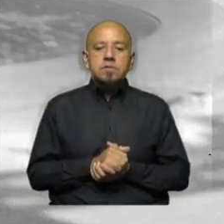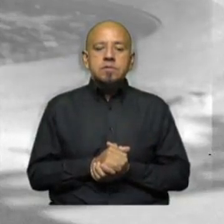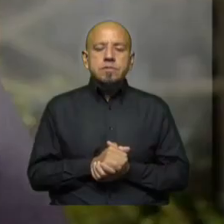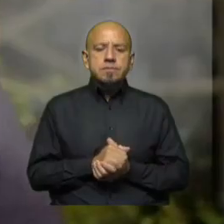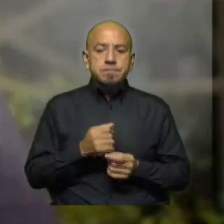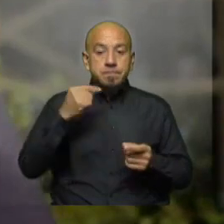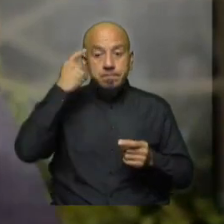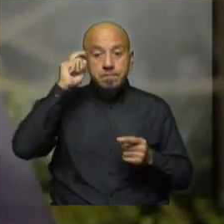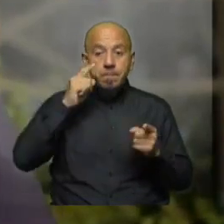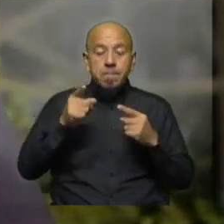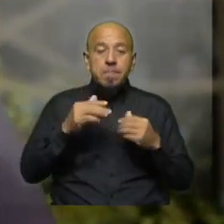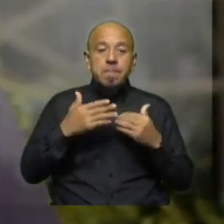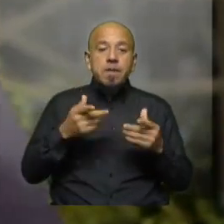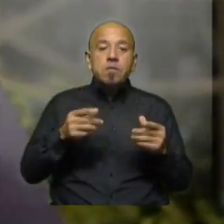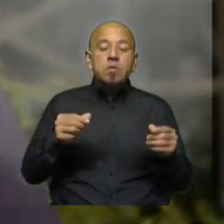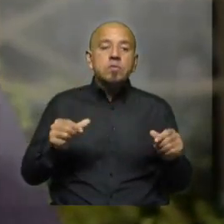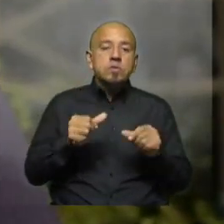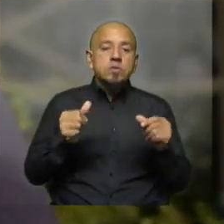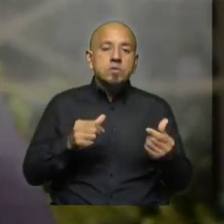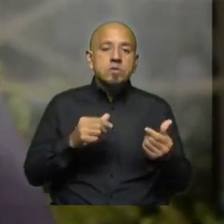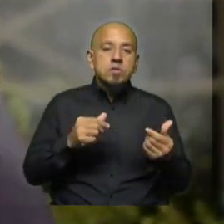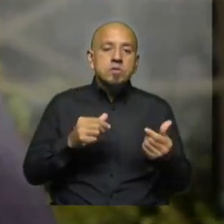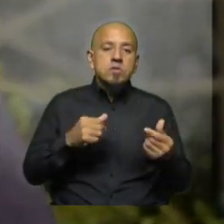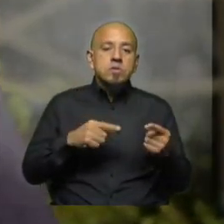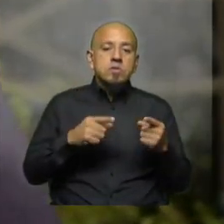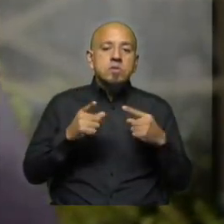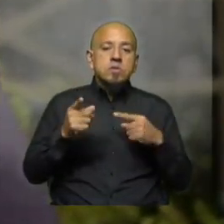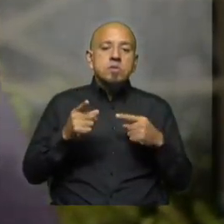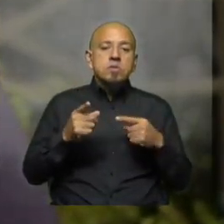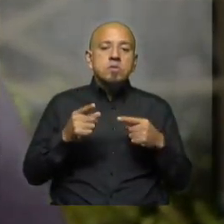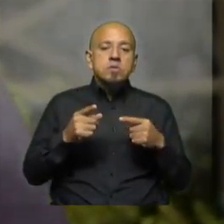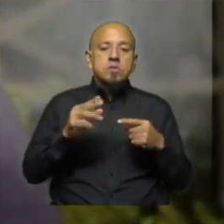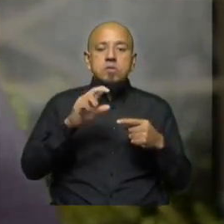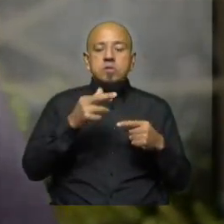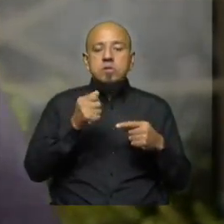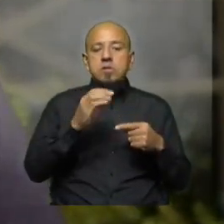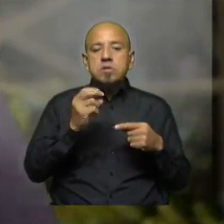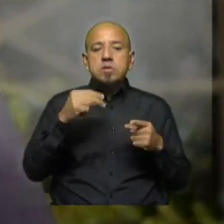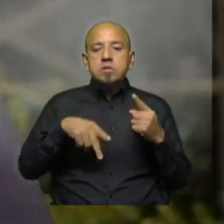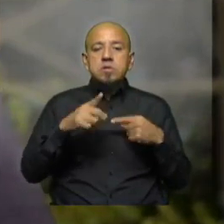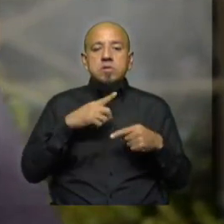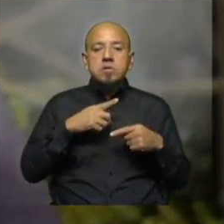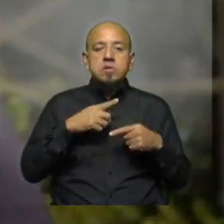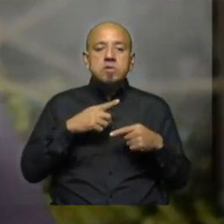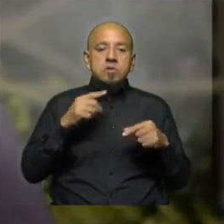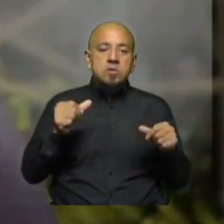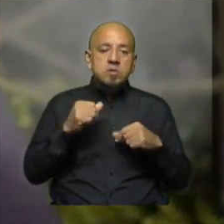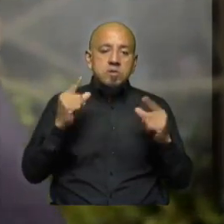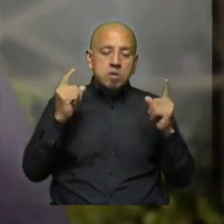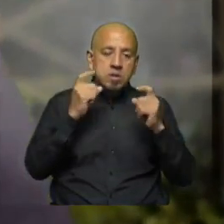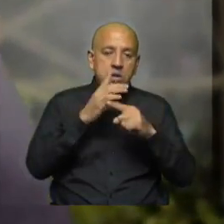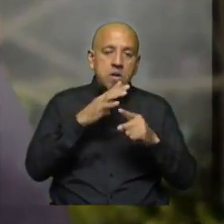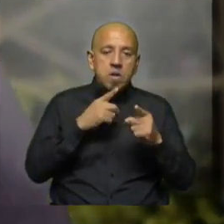La idea original, el trazado original, pertenece a Charles Racine, que después de una serie de acontecimientos y